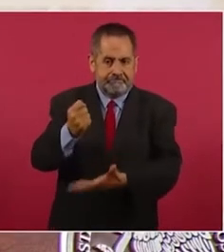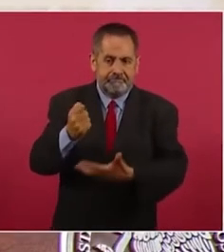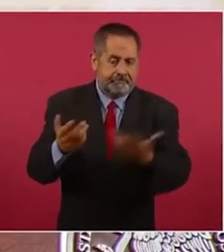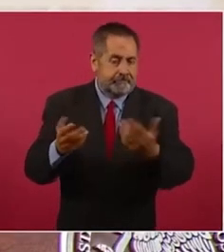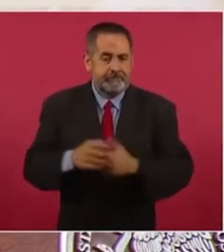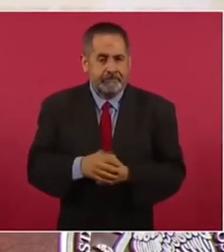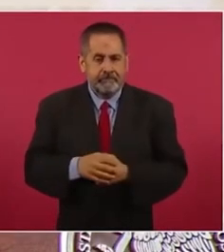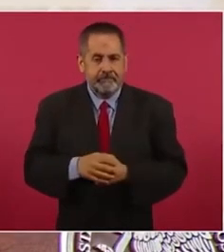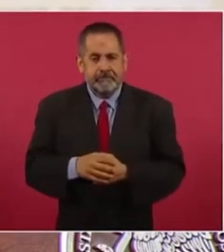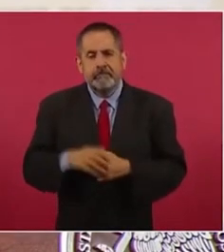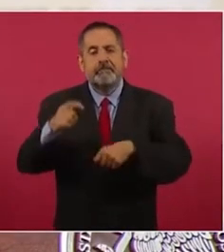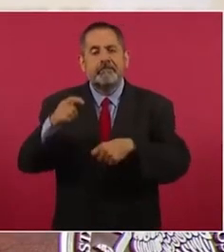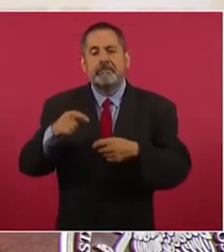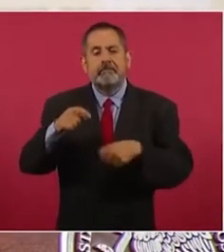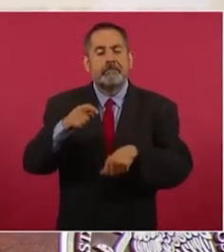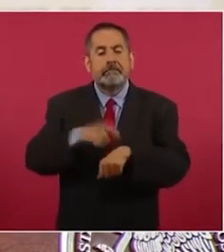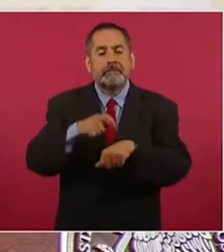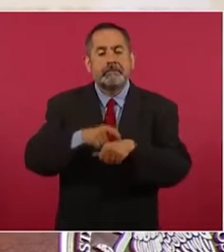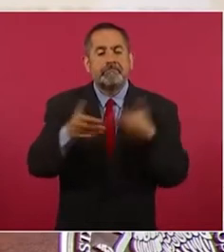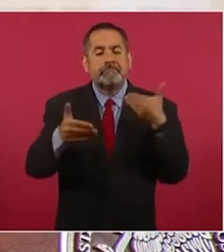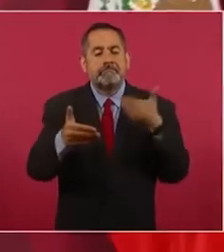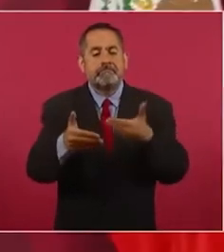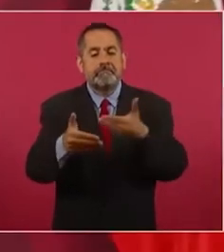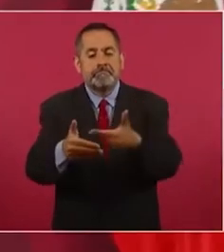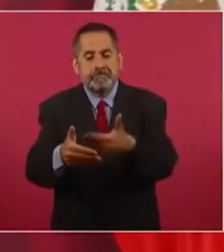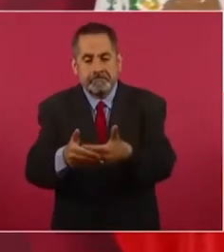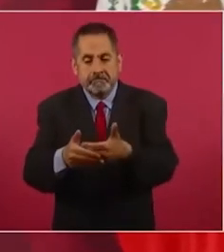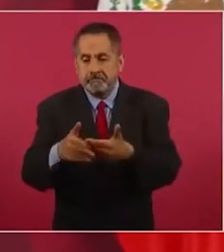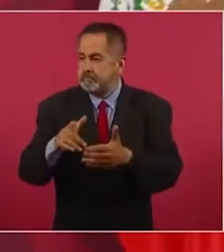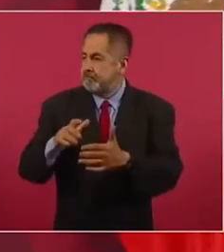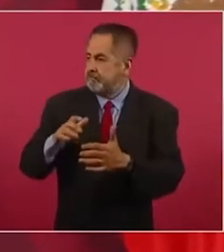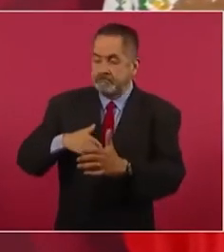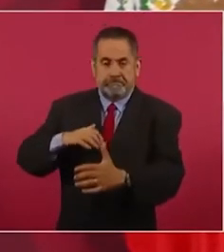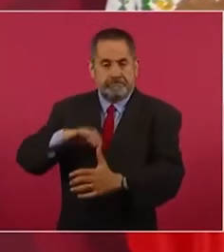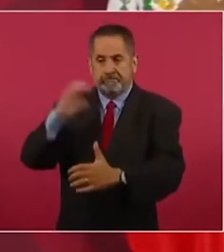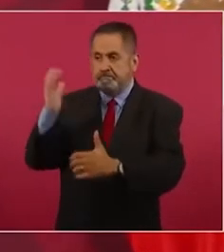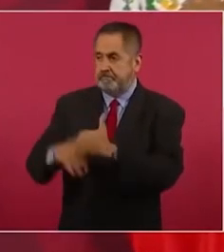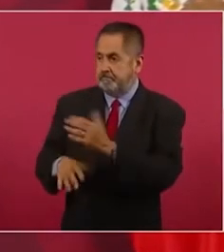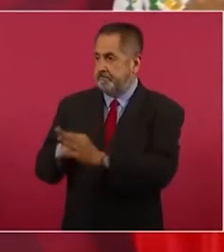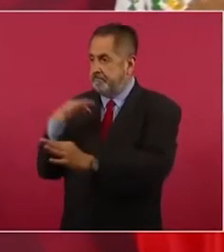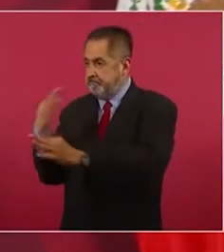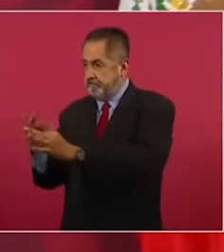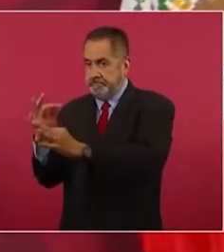O sea, el tiempo para que podamos concluir.